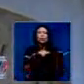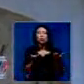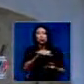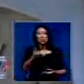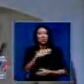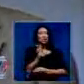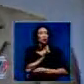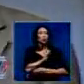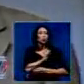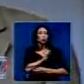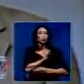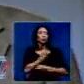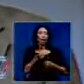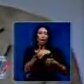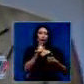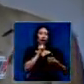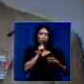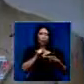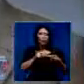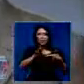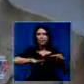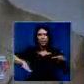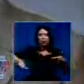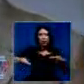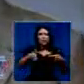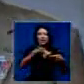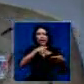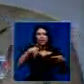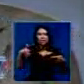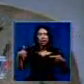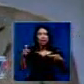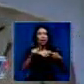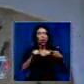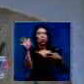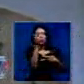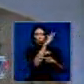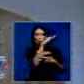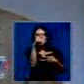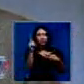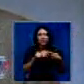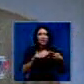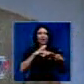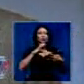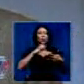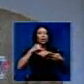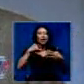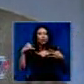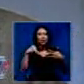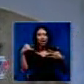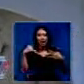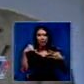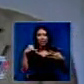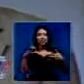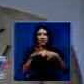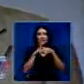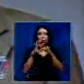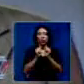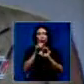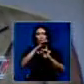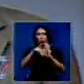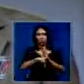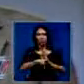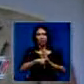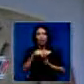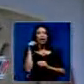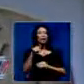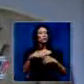El agua, el medio ambiente, los bosques, las comunicaciones inalámbricas, de acuerdo a la Constitución Política.